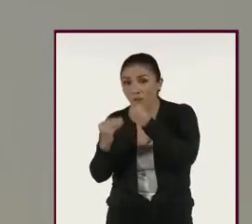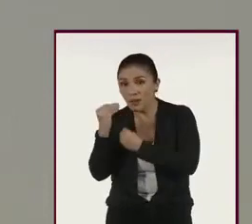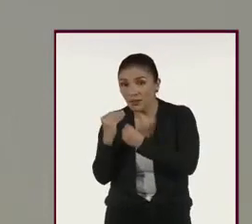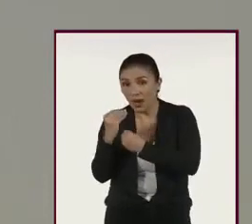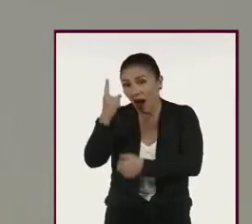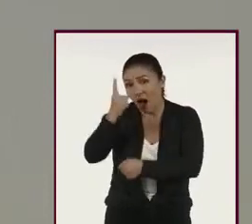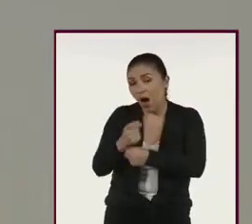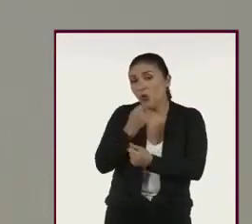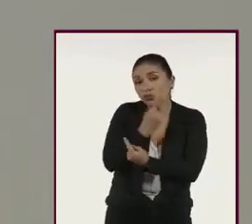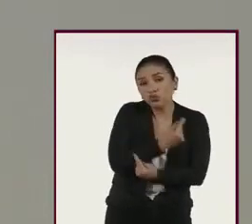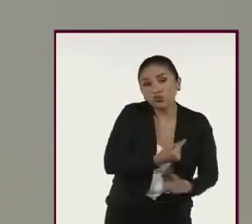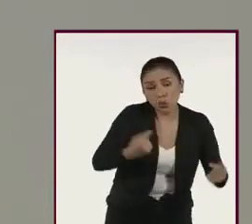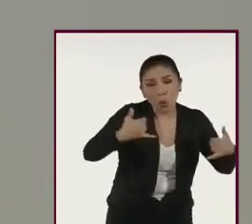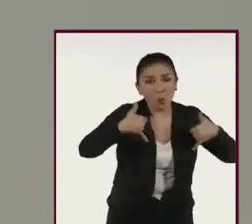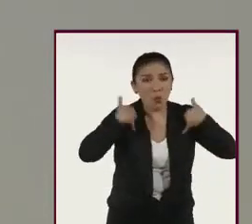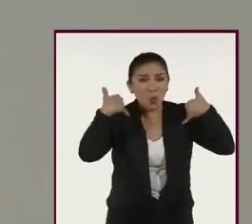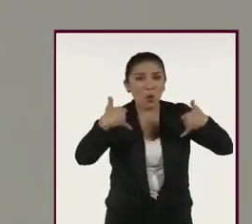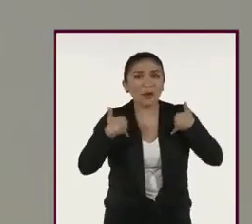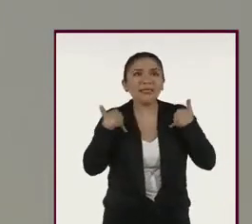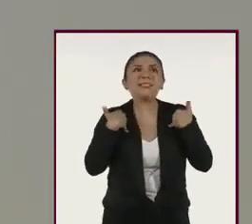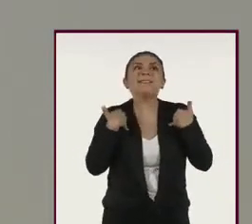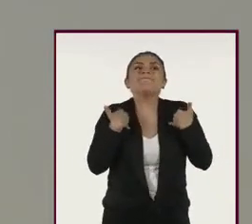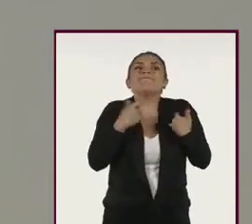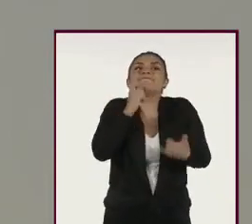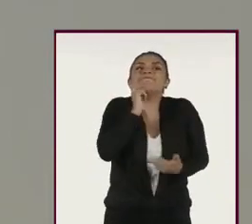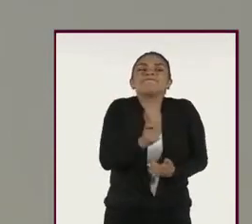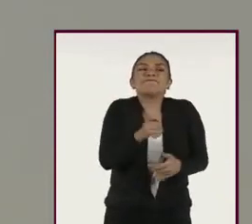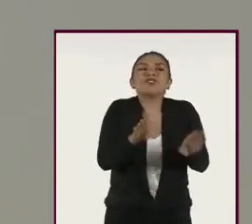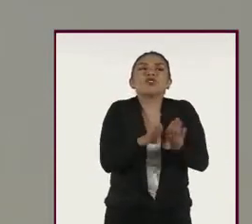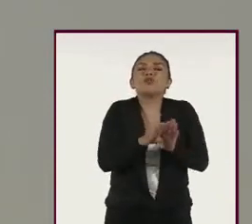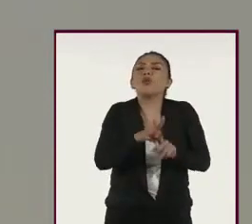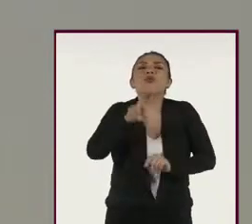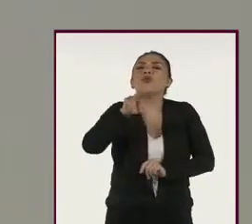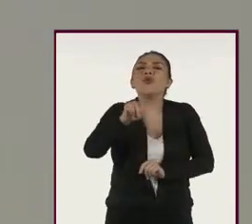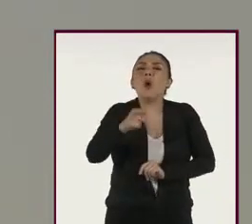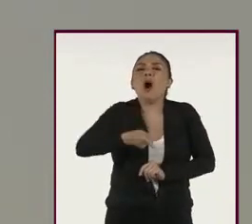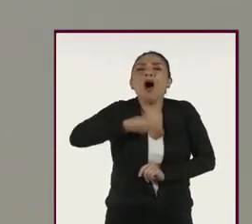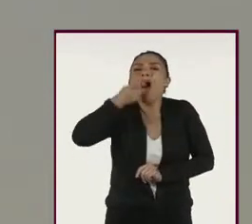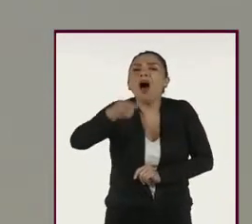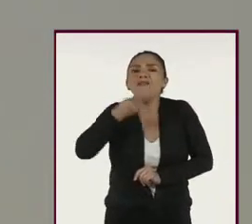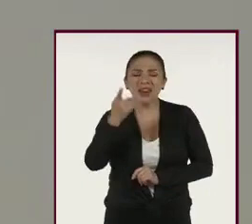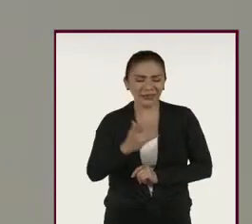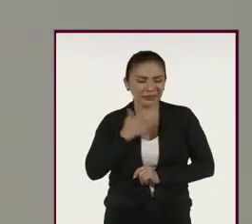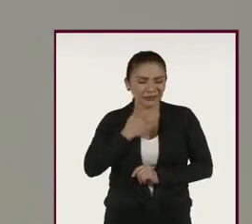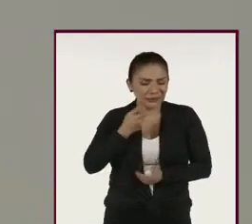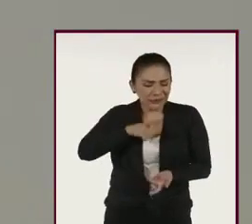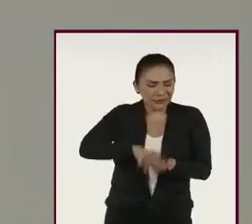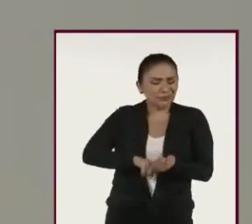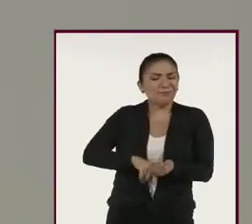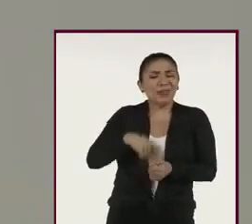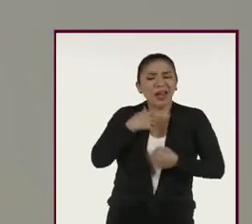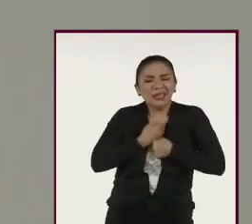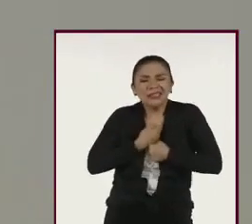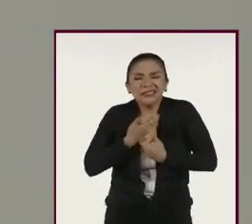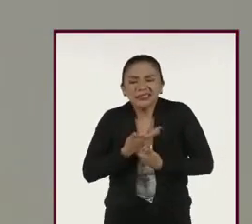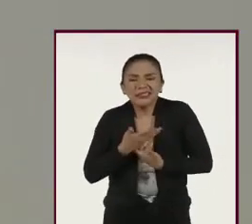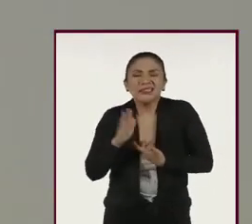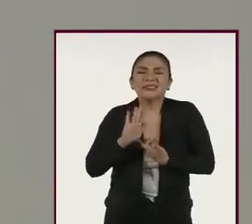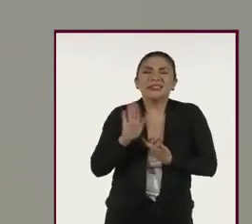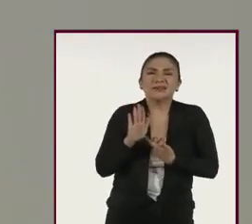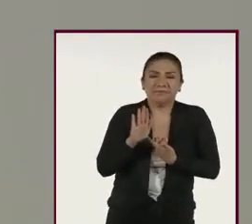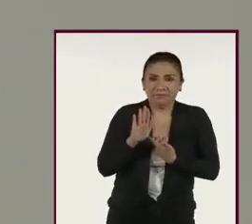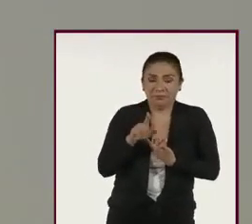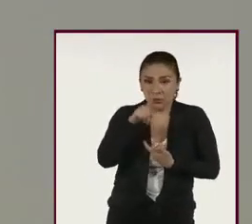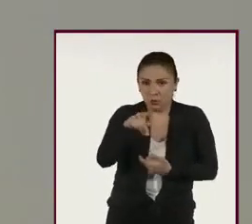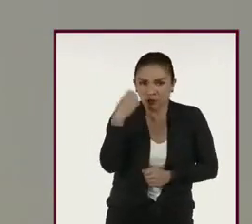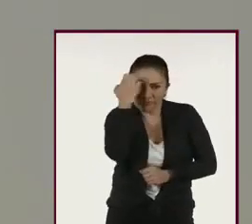particularmente en los niños y los adolescentes, son expresiones no verbales de lo que están sintiendo. Entonces, primero, ¿no?